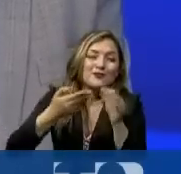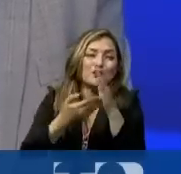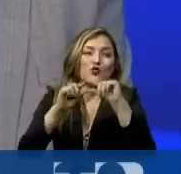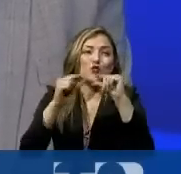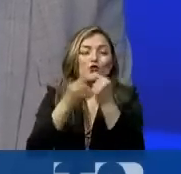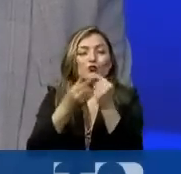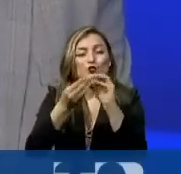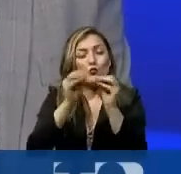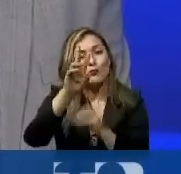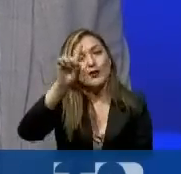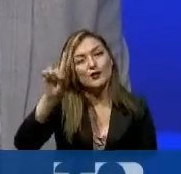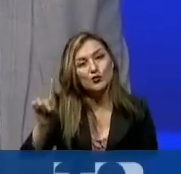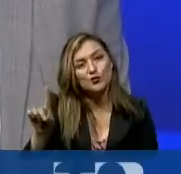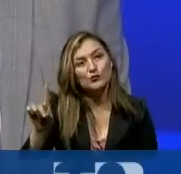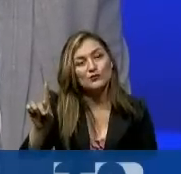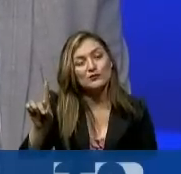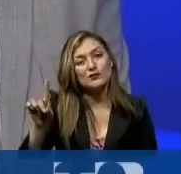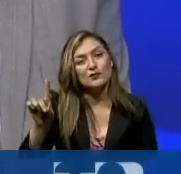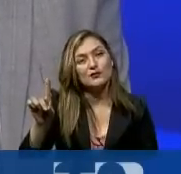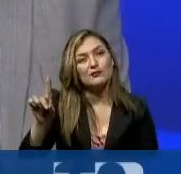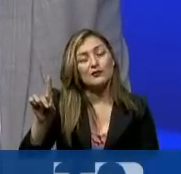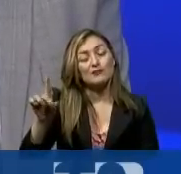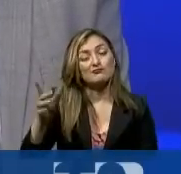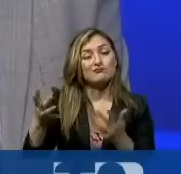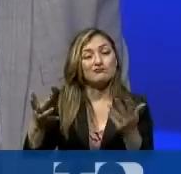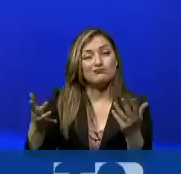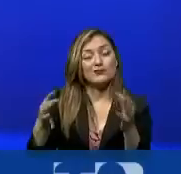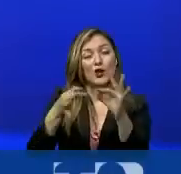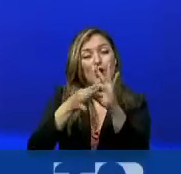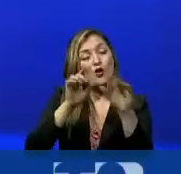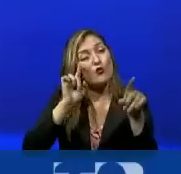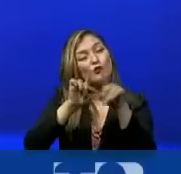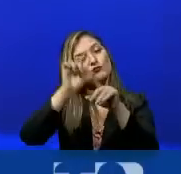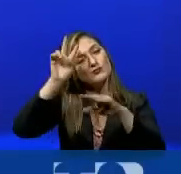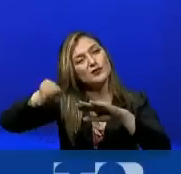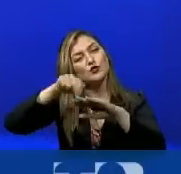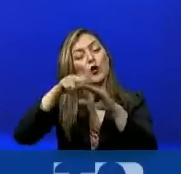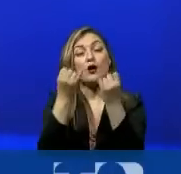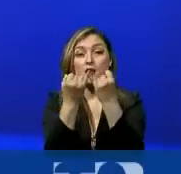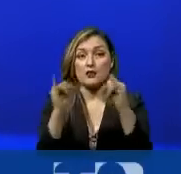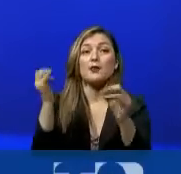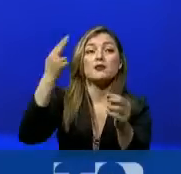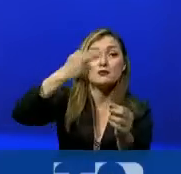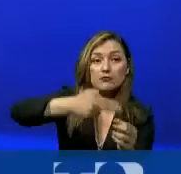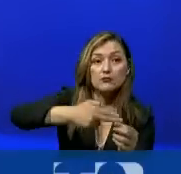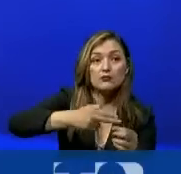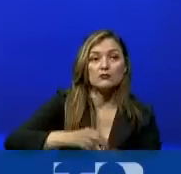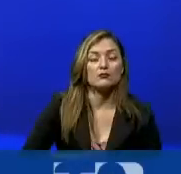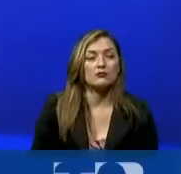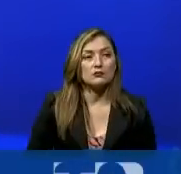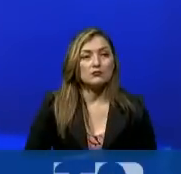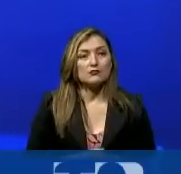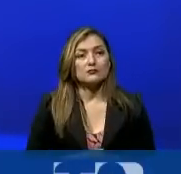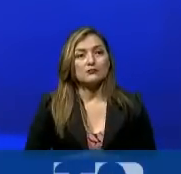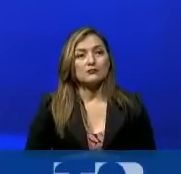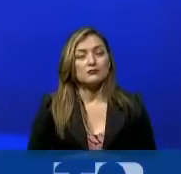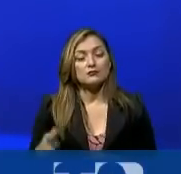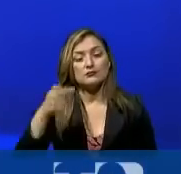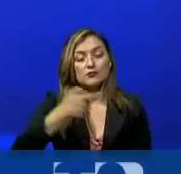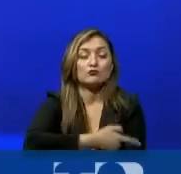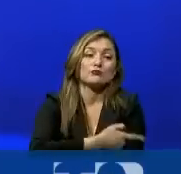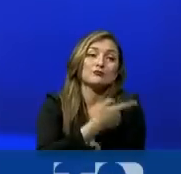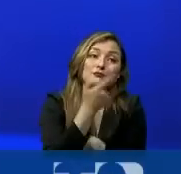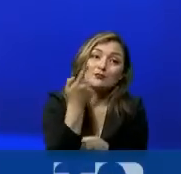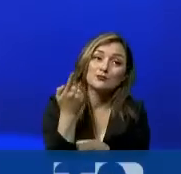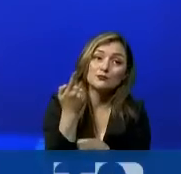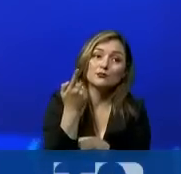el grupo de Creo, no la bancada del Acuerdo Nacional, porque parte de ella, los delegados independientes estuvieron presentes, pero aspiramos y esperamos de que ya en los